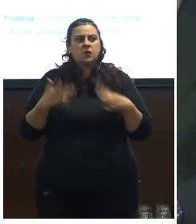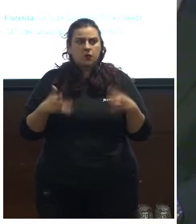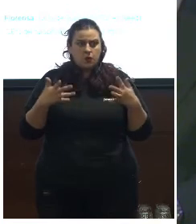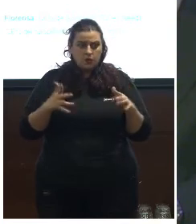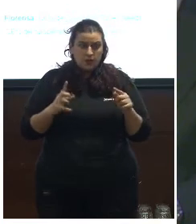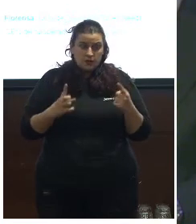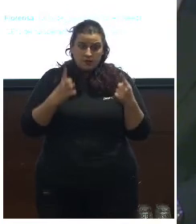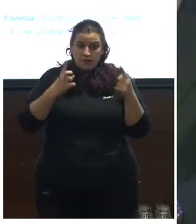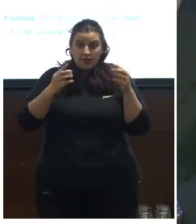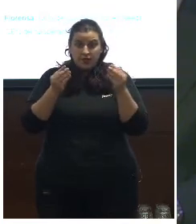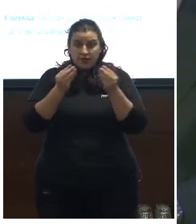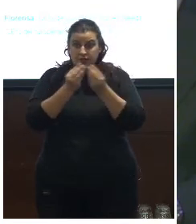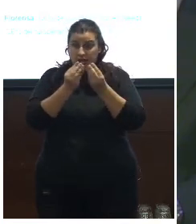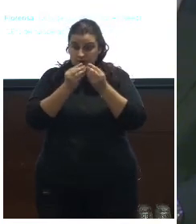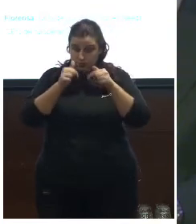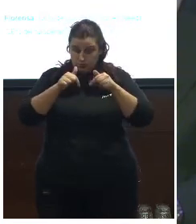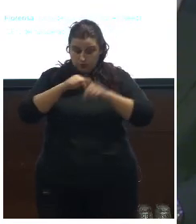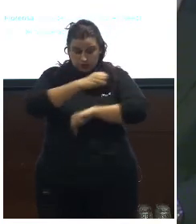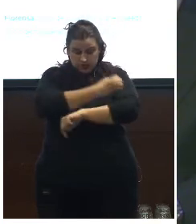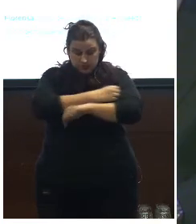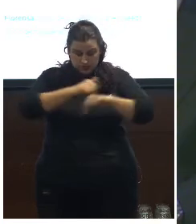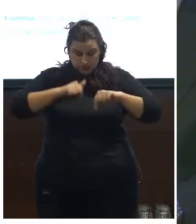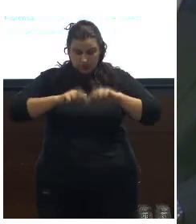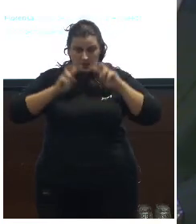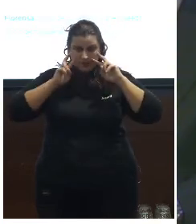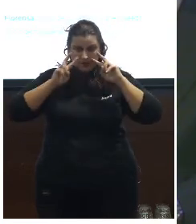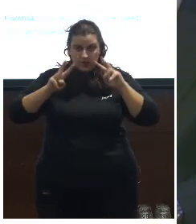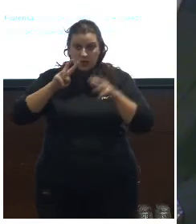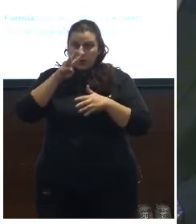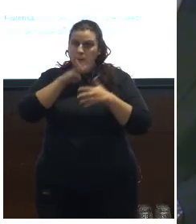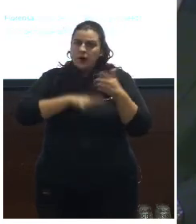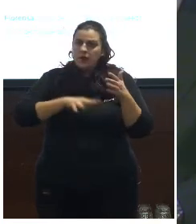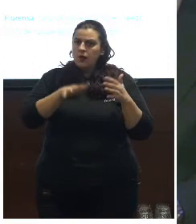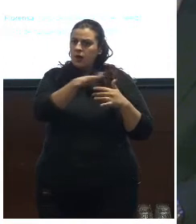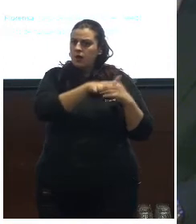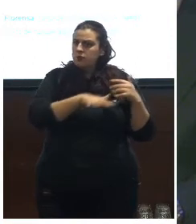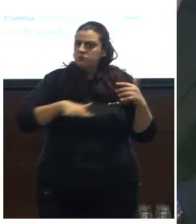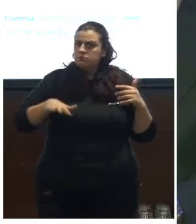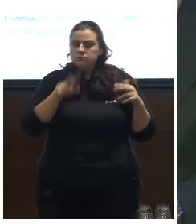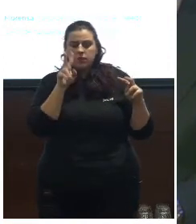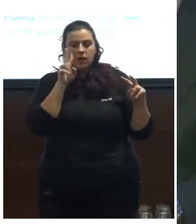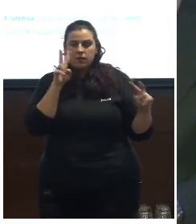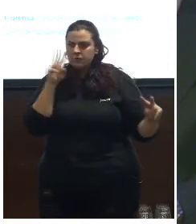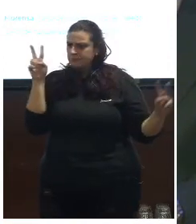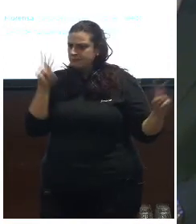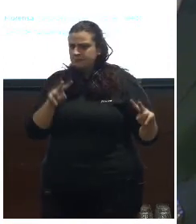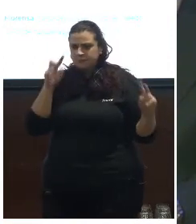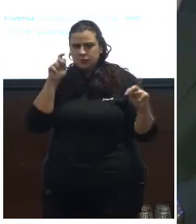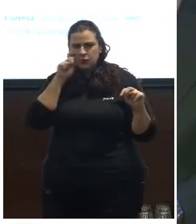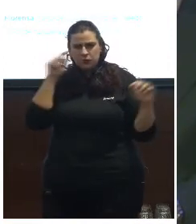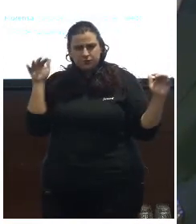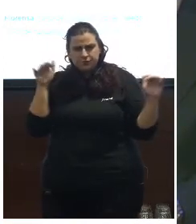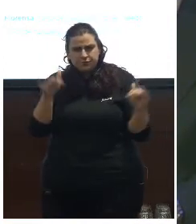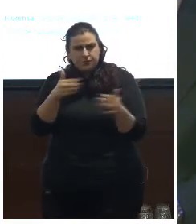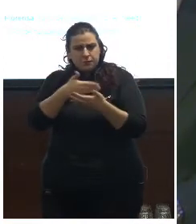de los datos que os mostrábamos aquí, que es que Barcelona, pese a ser la gran plaza donde todo el mundo la reconoce como muchísimo turismo, muchísimos